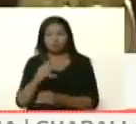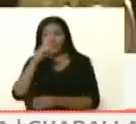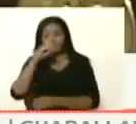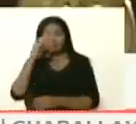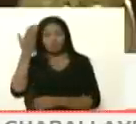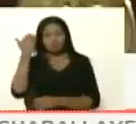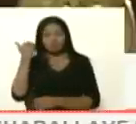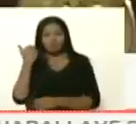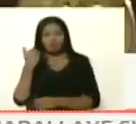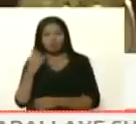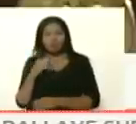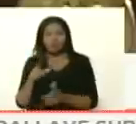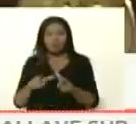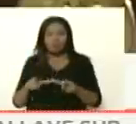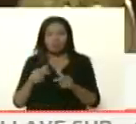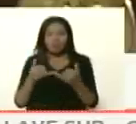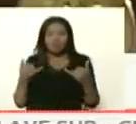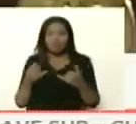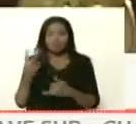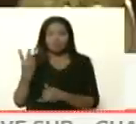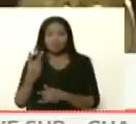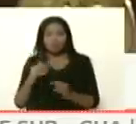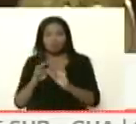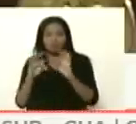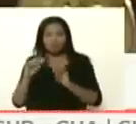cerrando el año pasado, un trabajo en línea 2 de más de 7 kilómetros